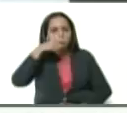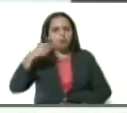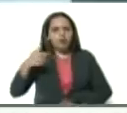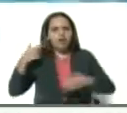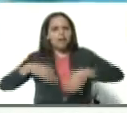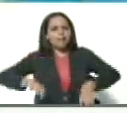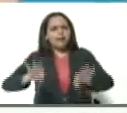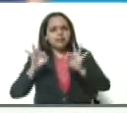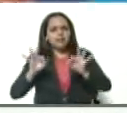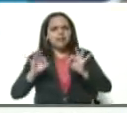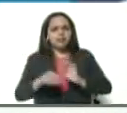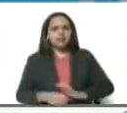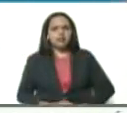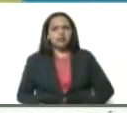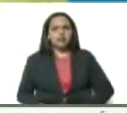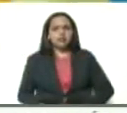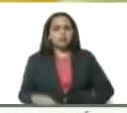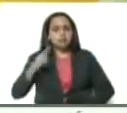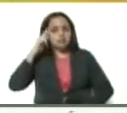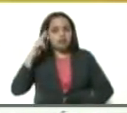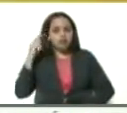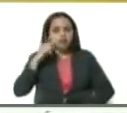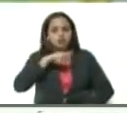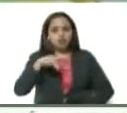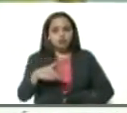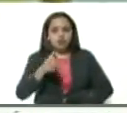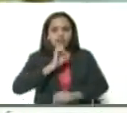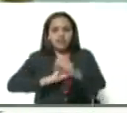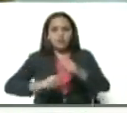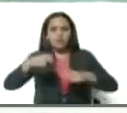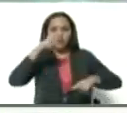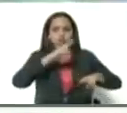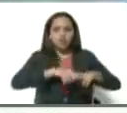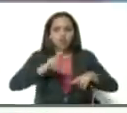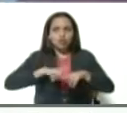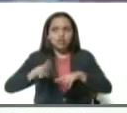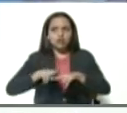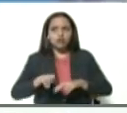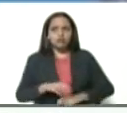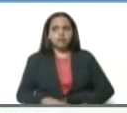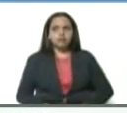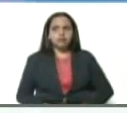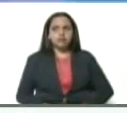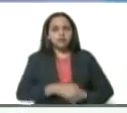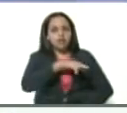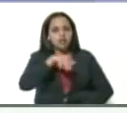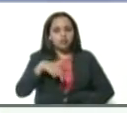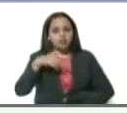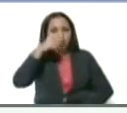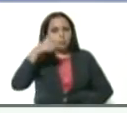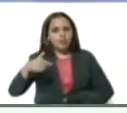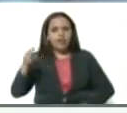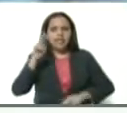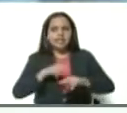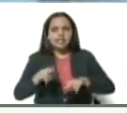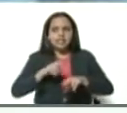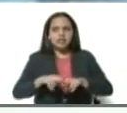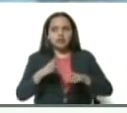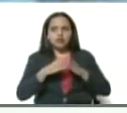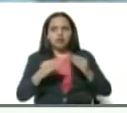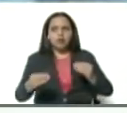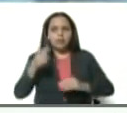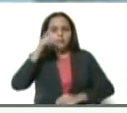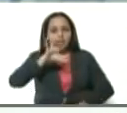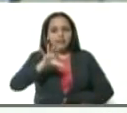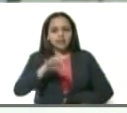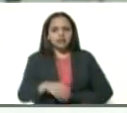todo para la razón por la que luchamos todos los días, que son los niños y las niñas de nuestro pueblo, los niños y las niñas de nuestra